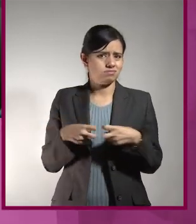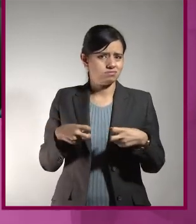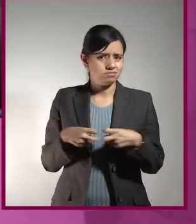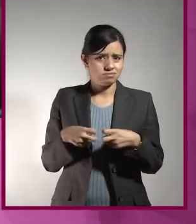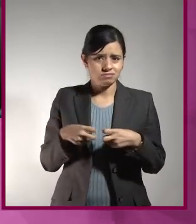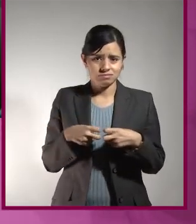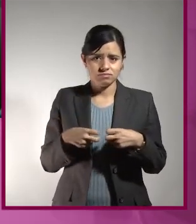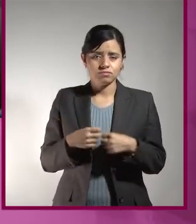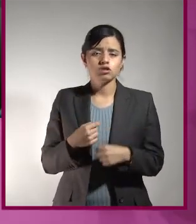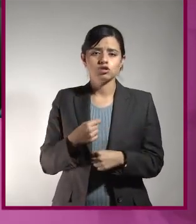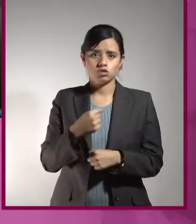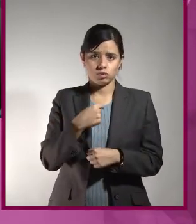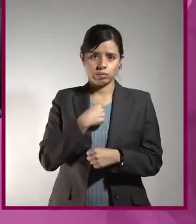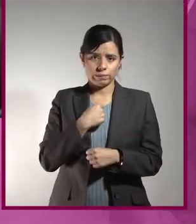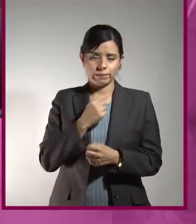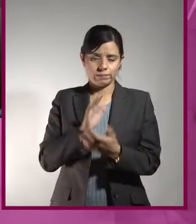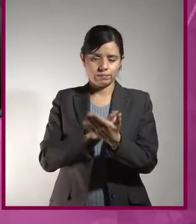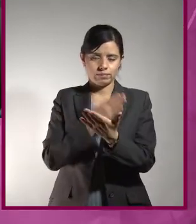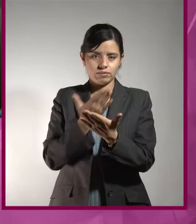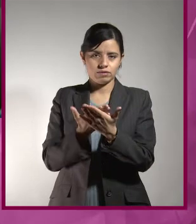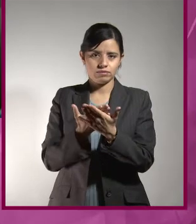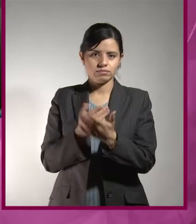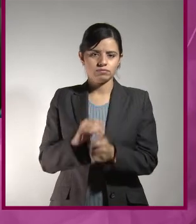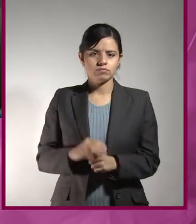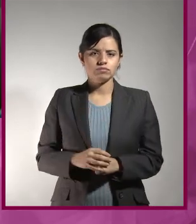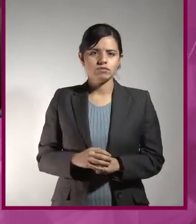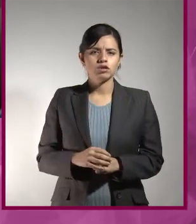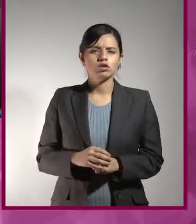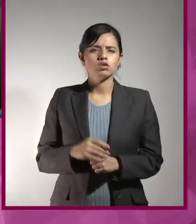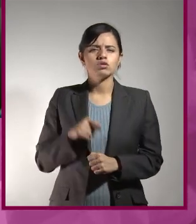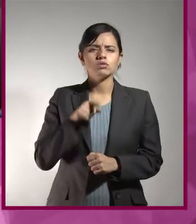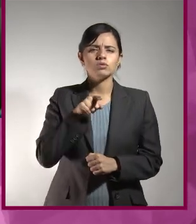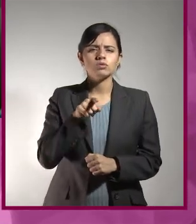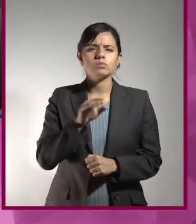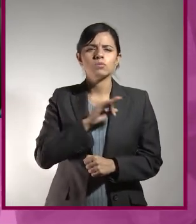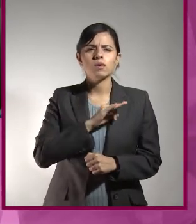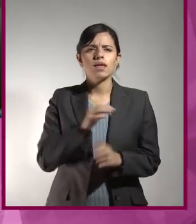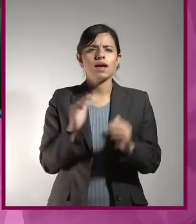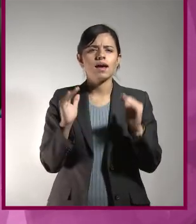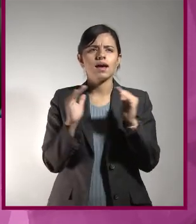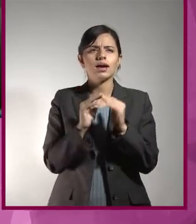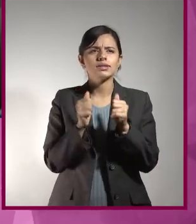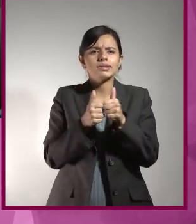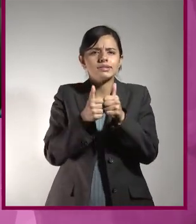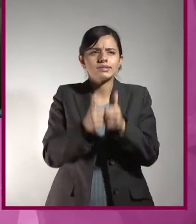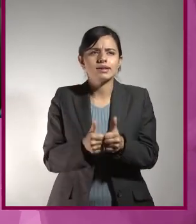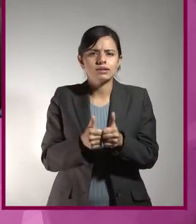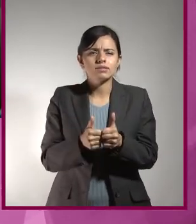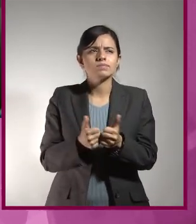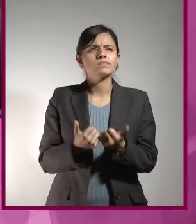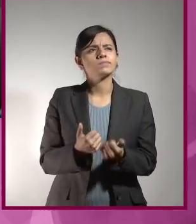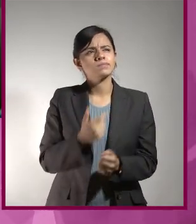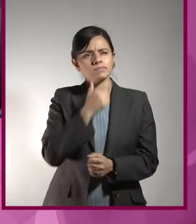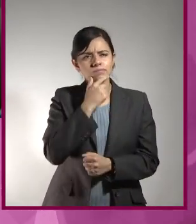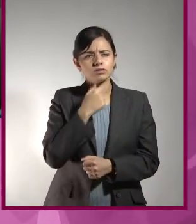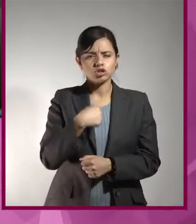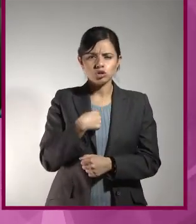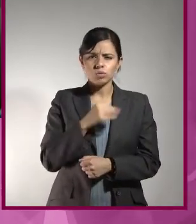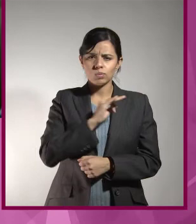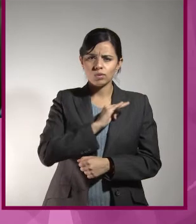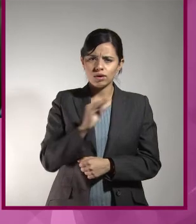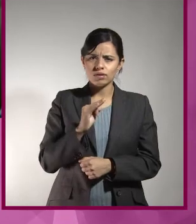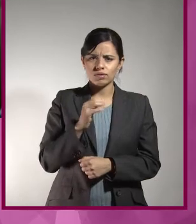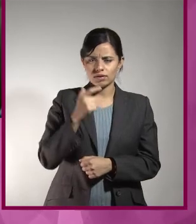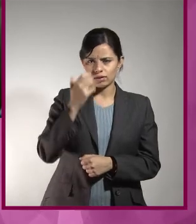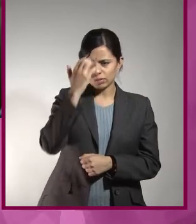estresante. Así que te propongo de ver esa medida de quedarte en casa como una forma de protegerte a